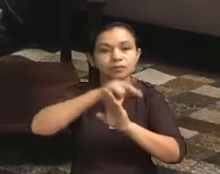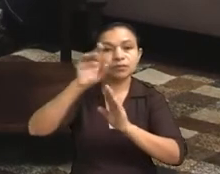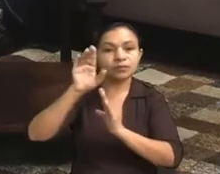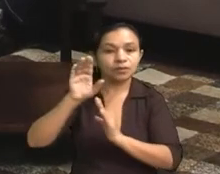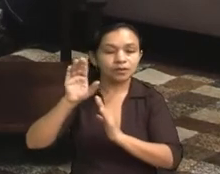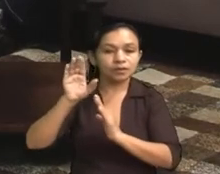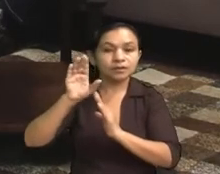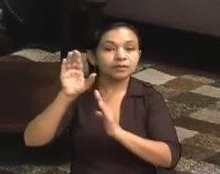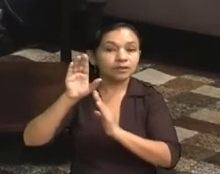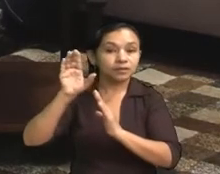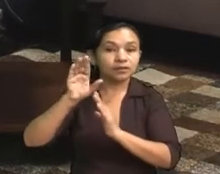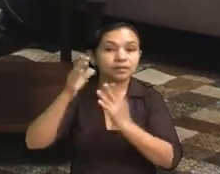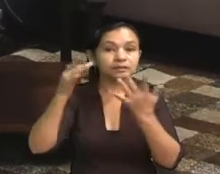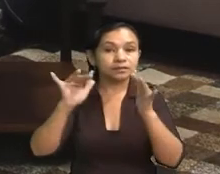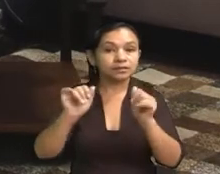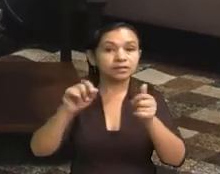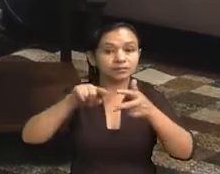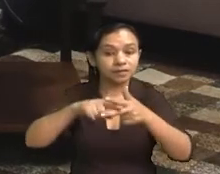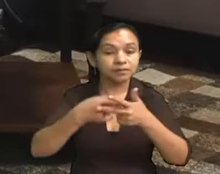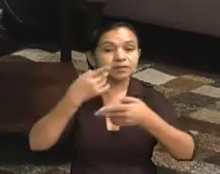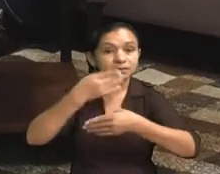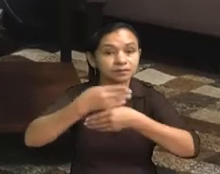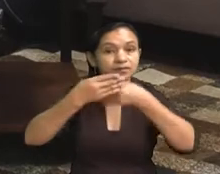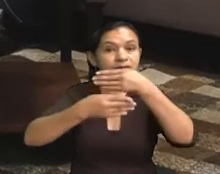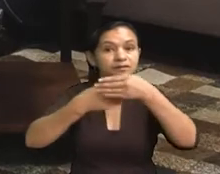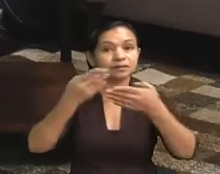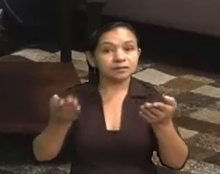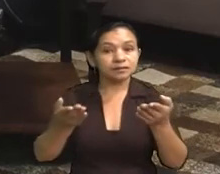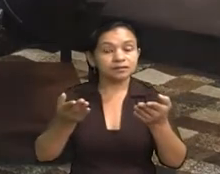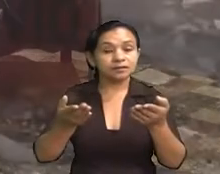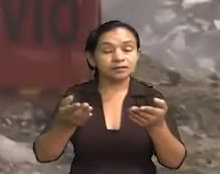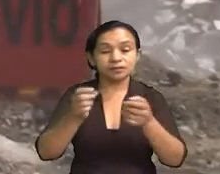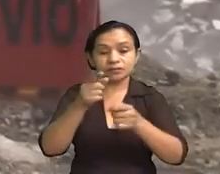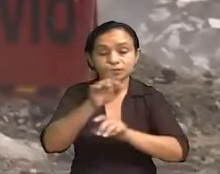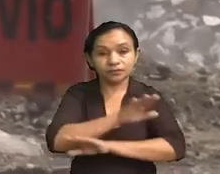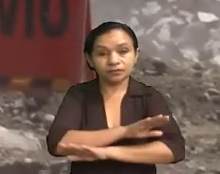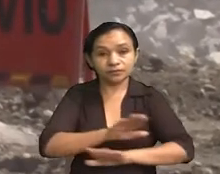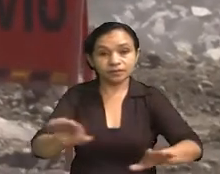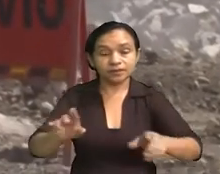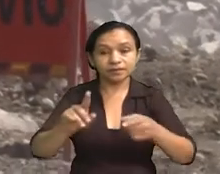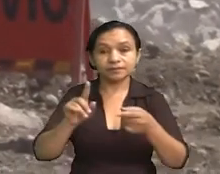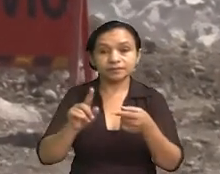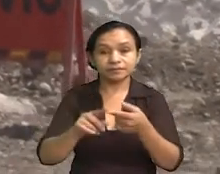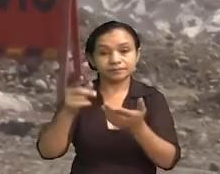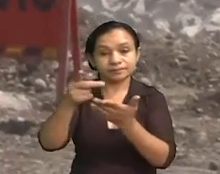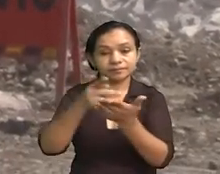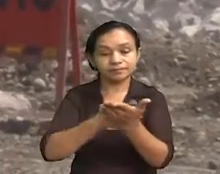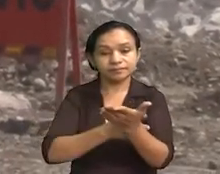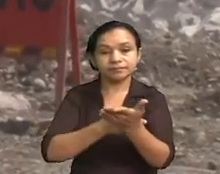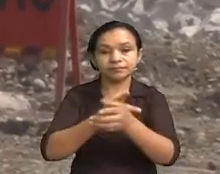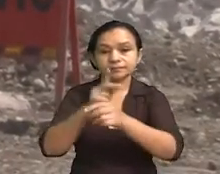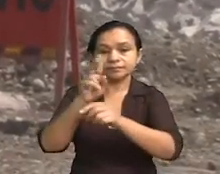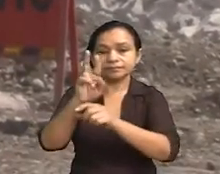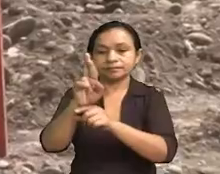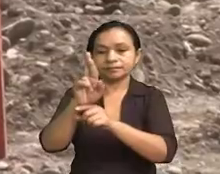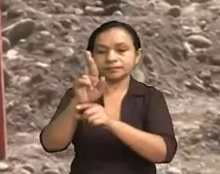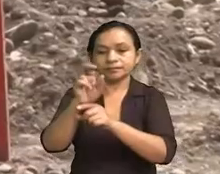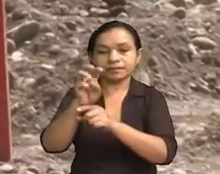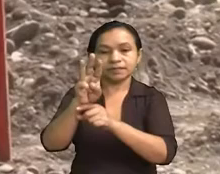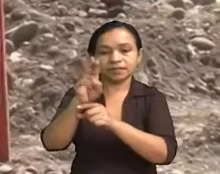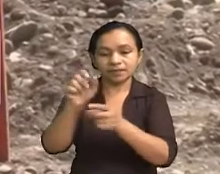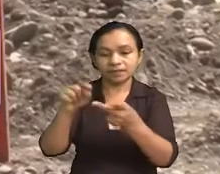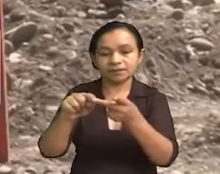para este proyecto. Va la fase final del proyecto del Rama Cucarajil Laguna de